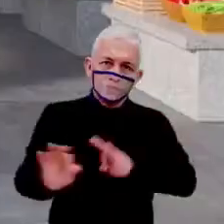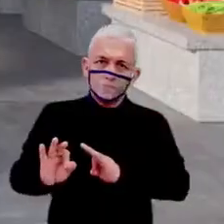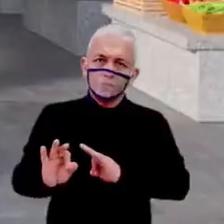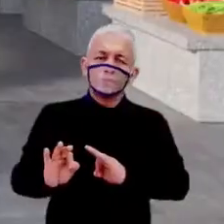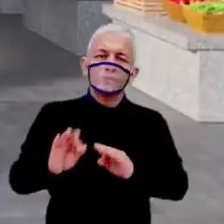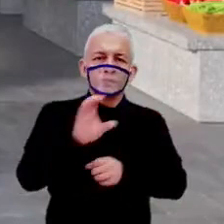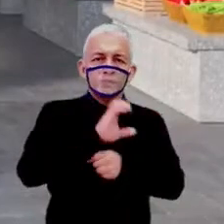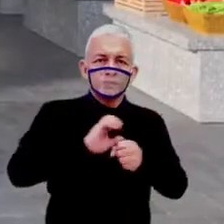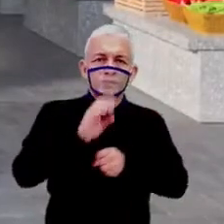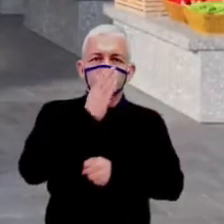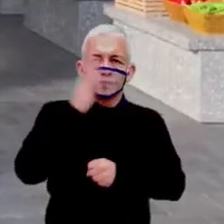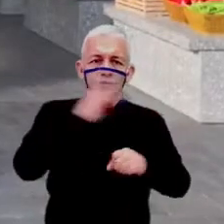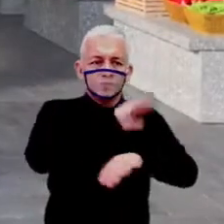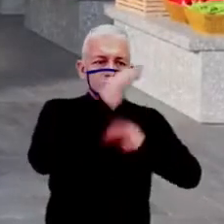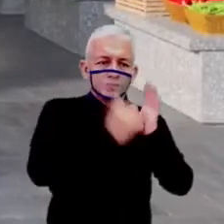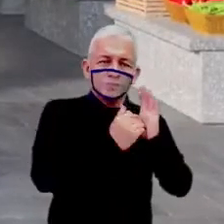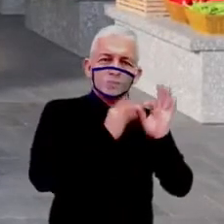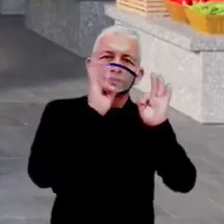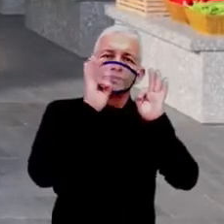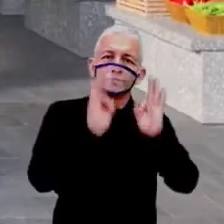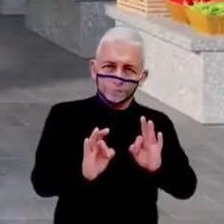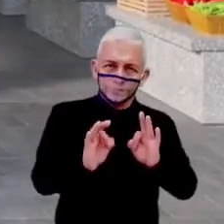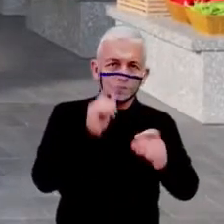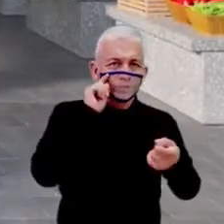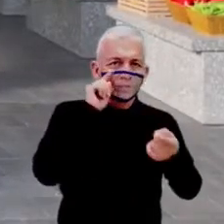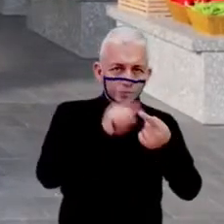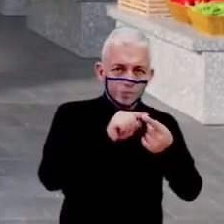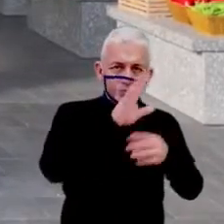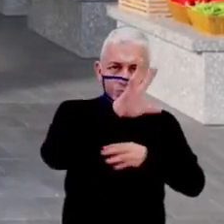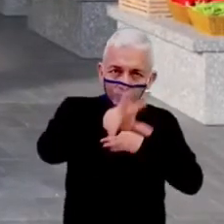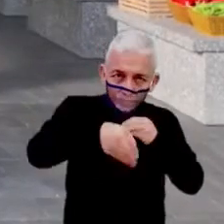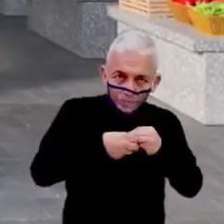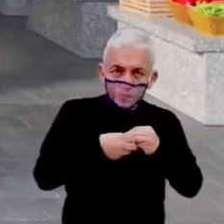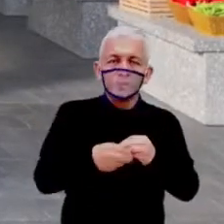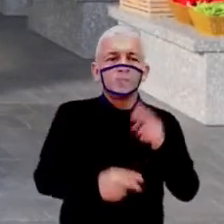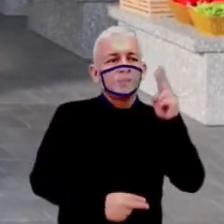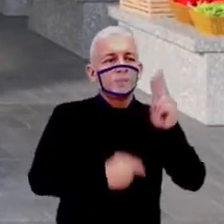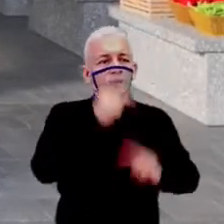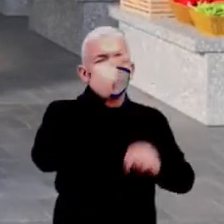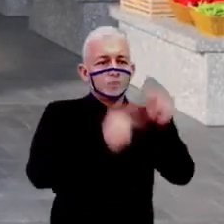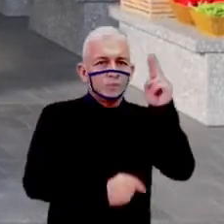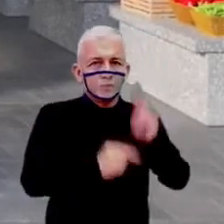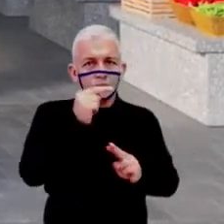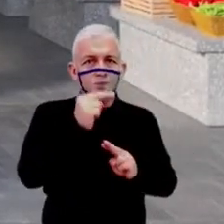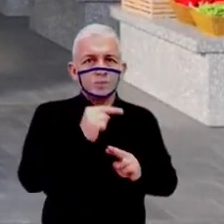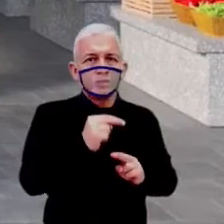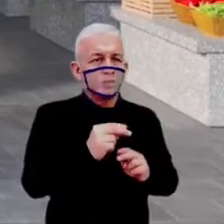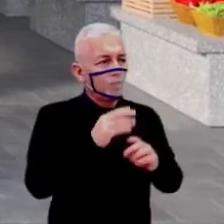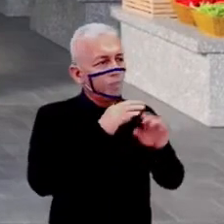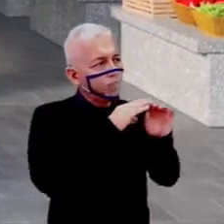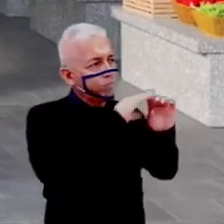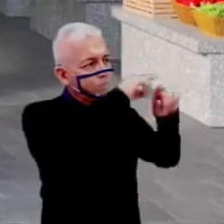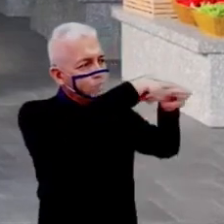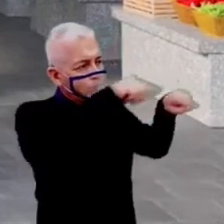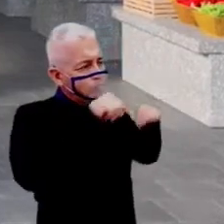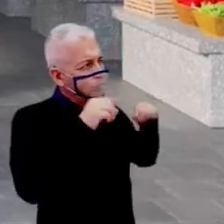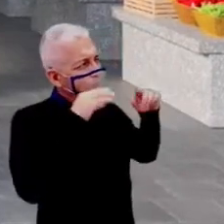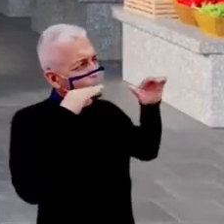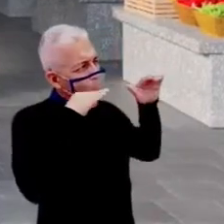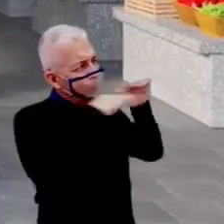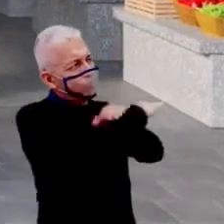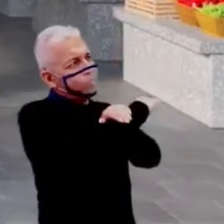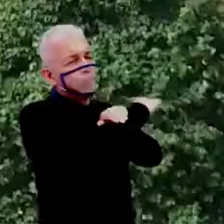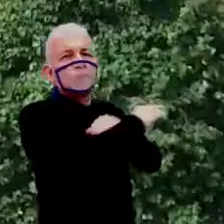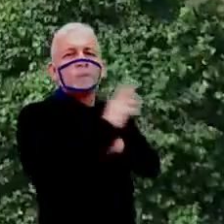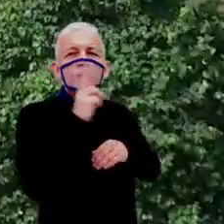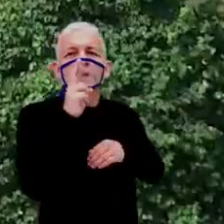ordenar el centro y Barranquillita. A eso le vamos a sumar la construcción de un mercado de abastecimiento o de mayoristas pegado al